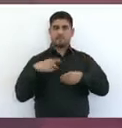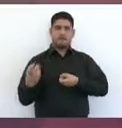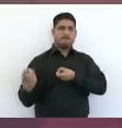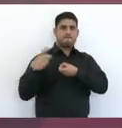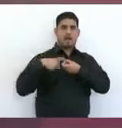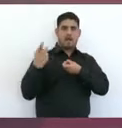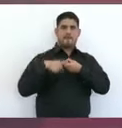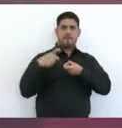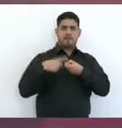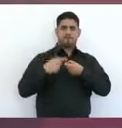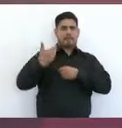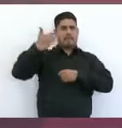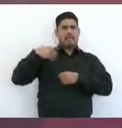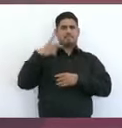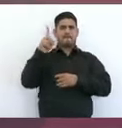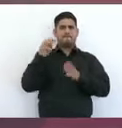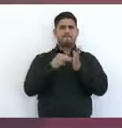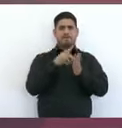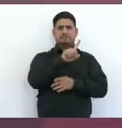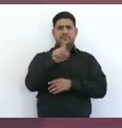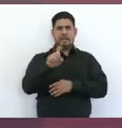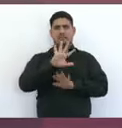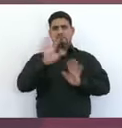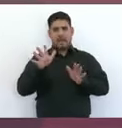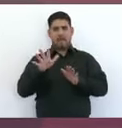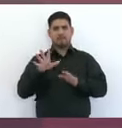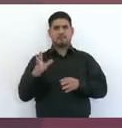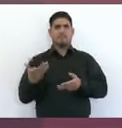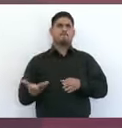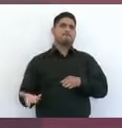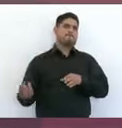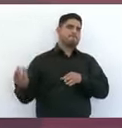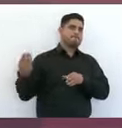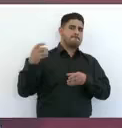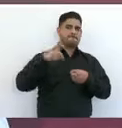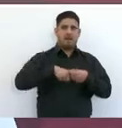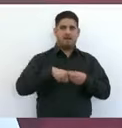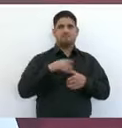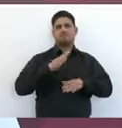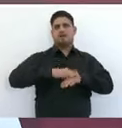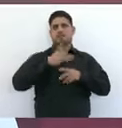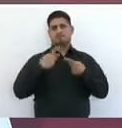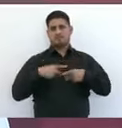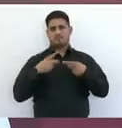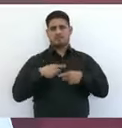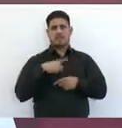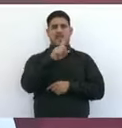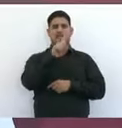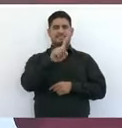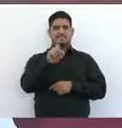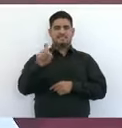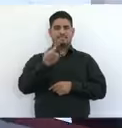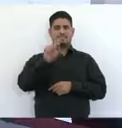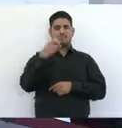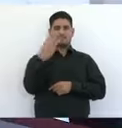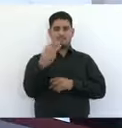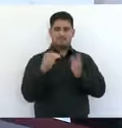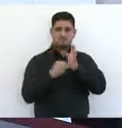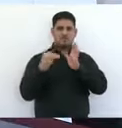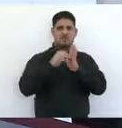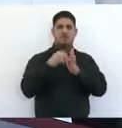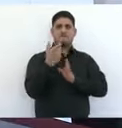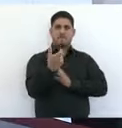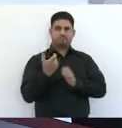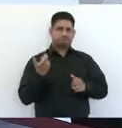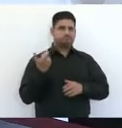a los 1.100 que ya estaban inscritos en el programa, con una inversión adicional de 123 millones de pesos. De